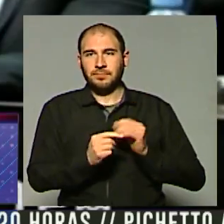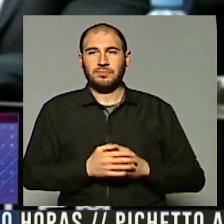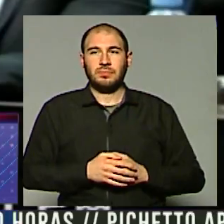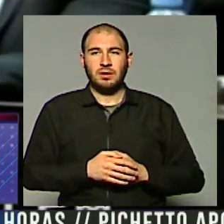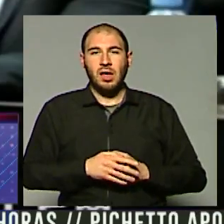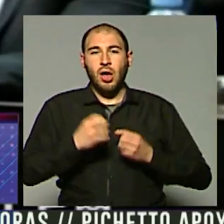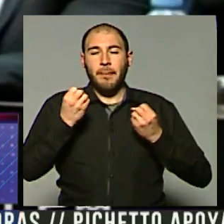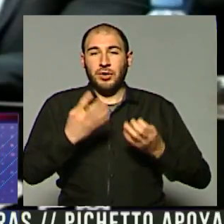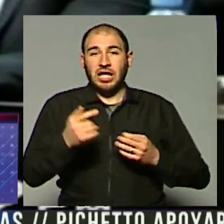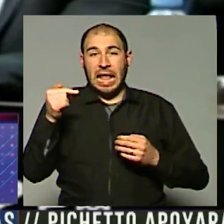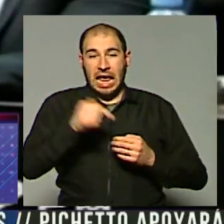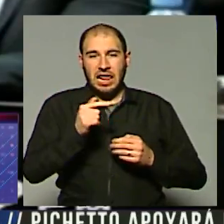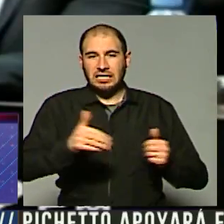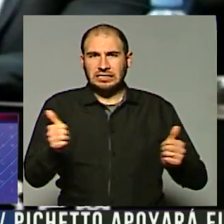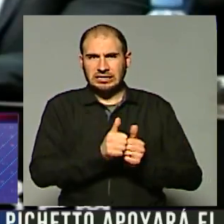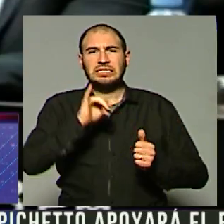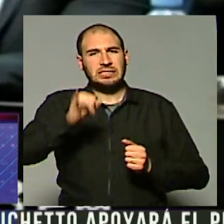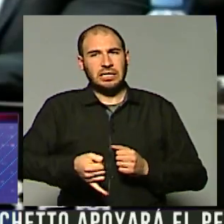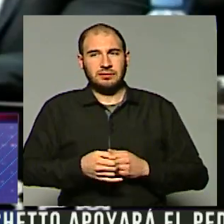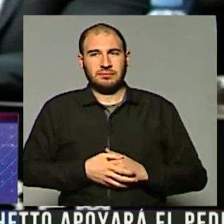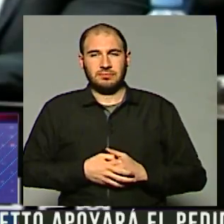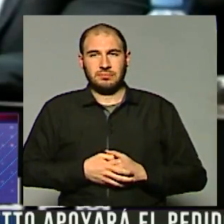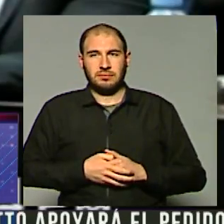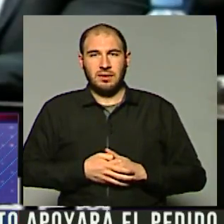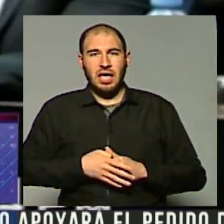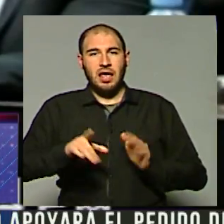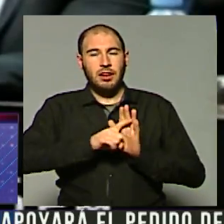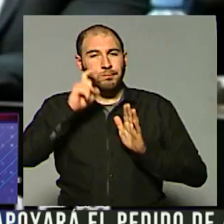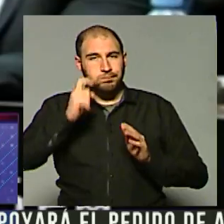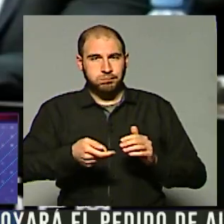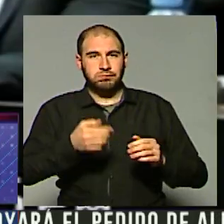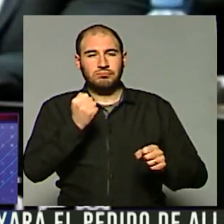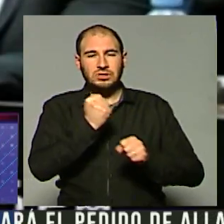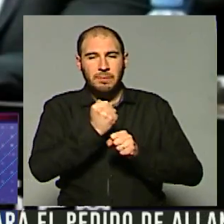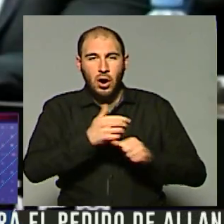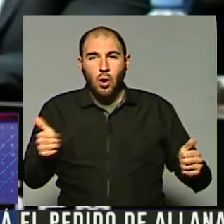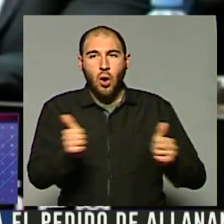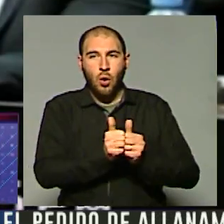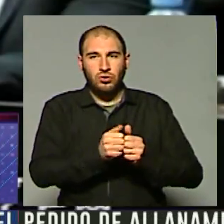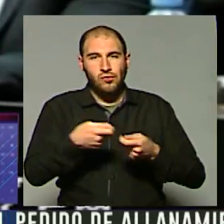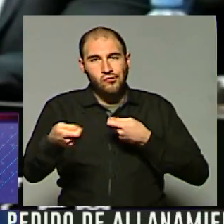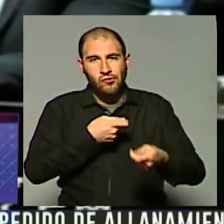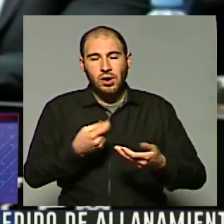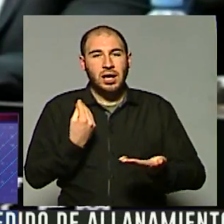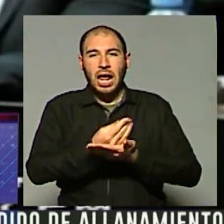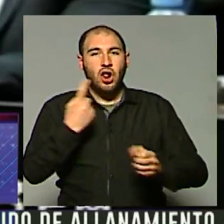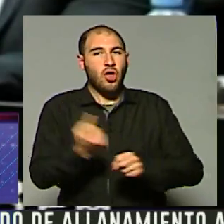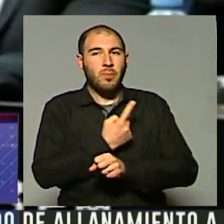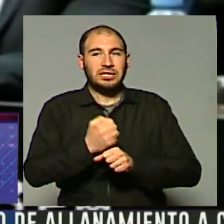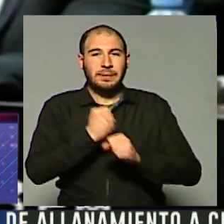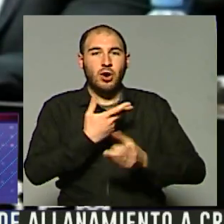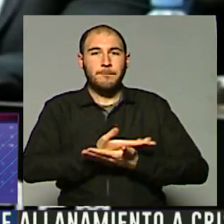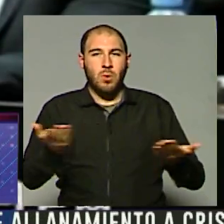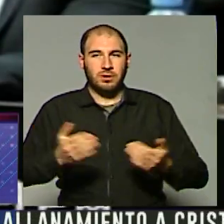por considerarlo partícipe necesario de los delitos de cohecho pasivo y negociaciones incompatibles con la